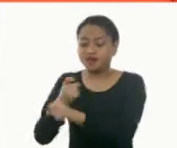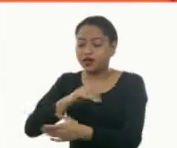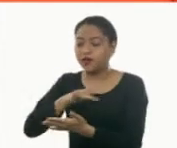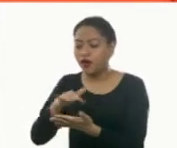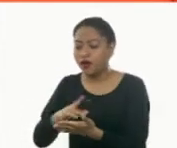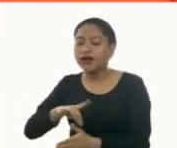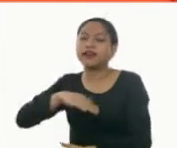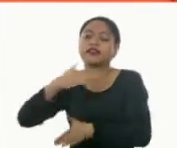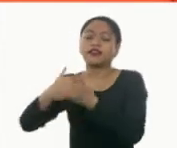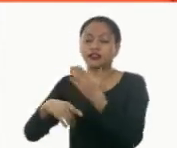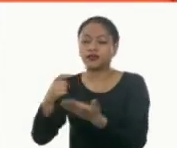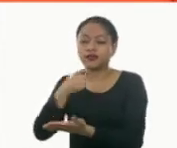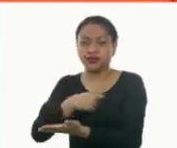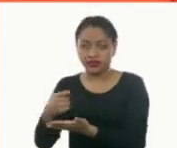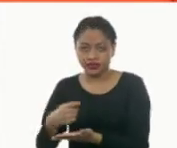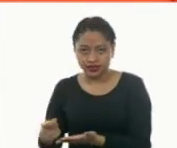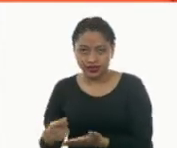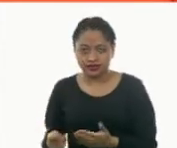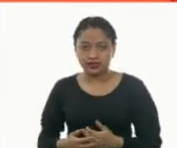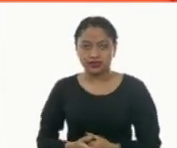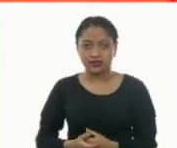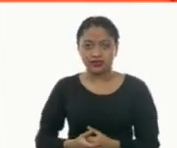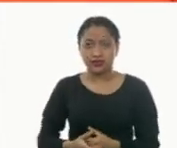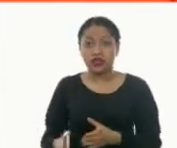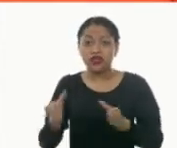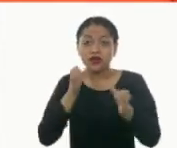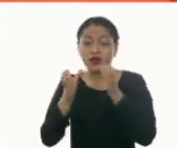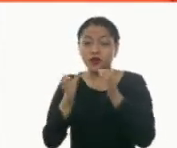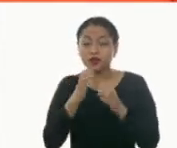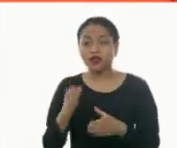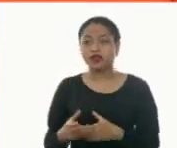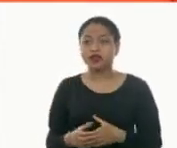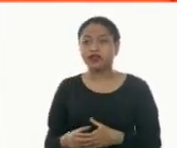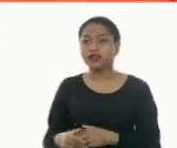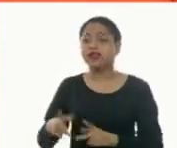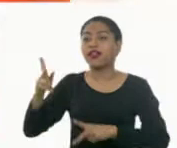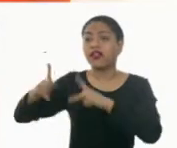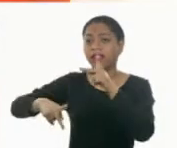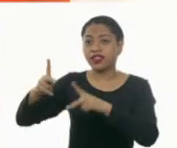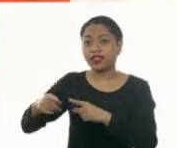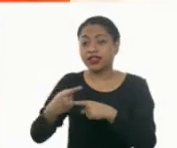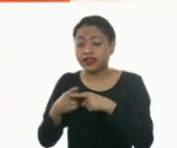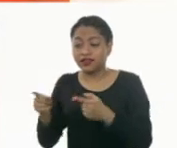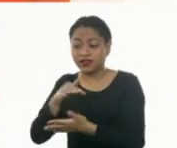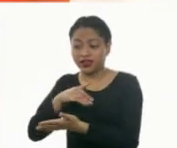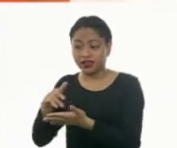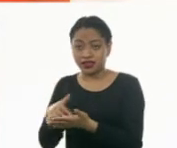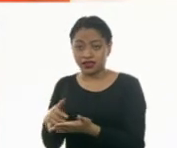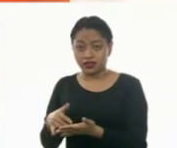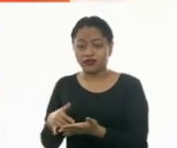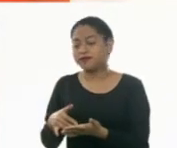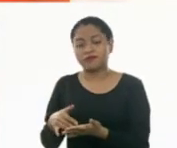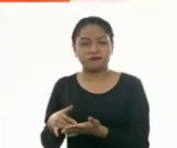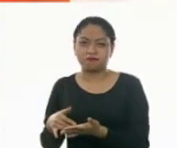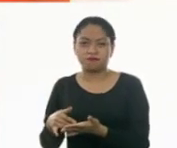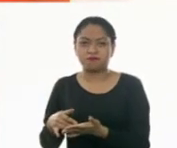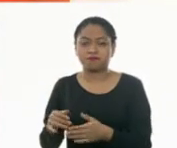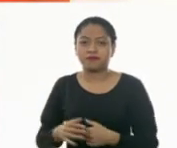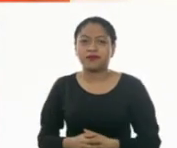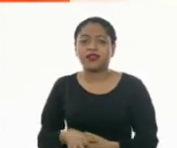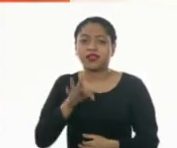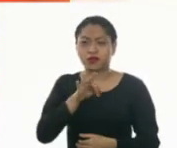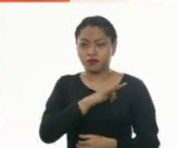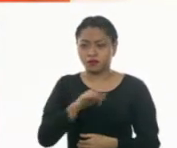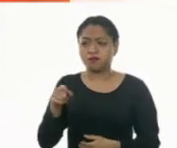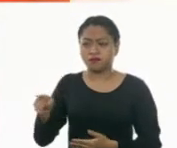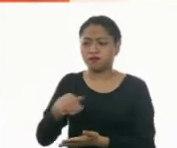no está unido la comunicación oral con la lectura. Al contrario, no vamos a detener el proceso de